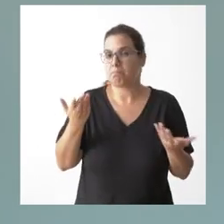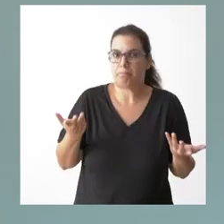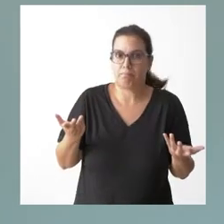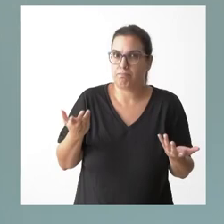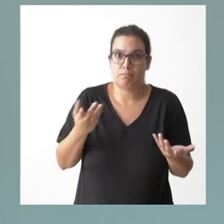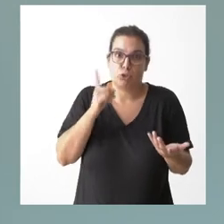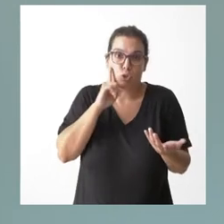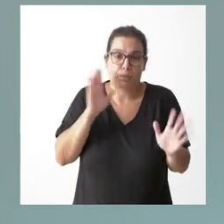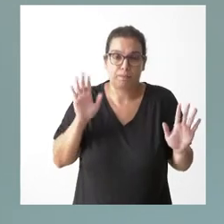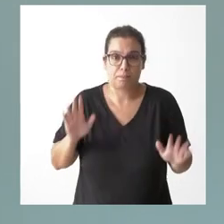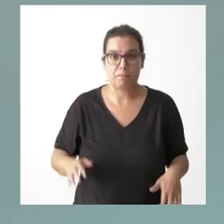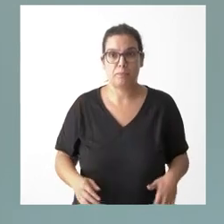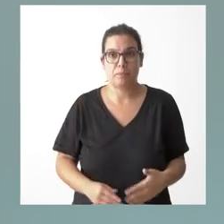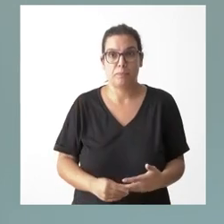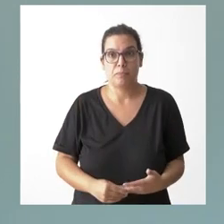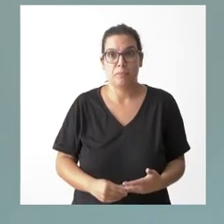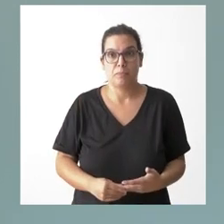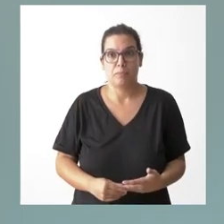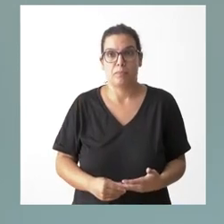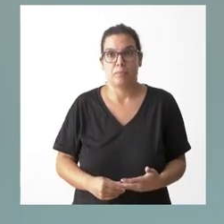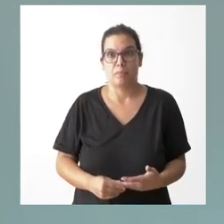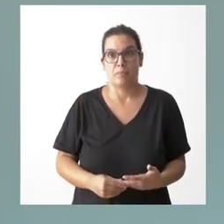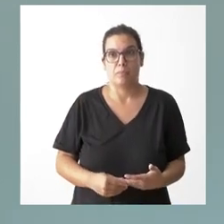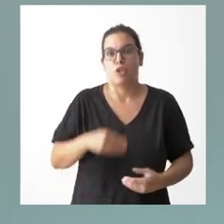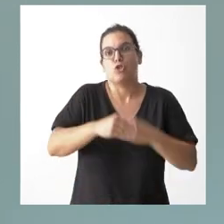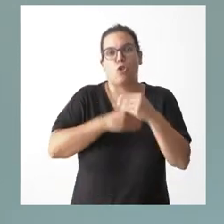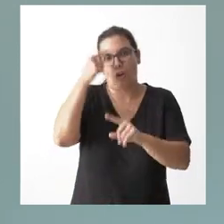Eso no lo puedo asegurar. No lo hemos hecho con esa perspectiva.